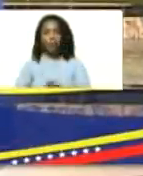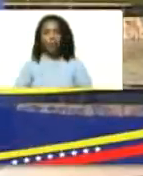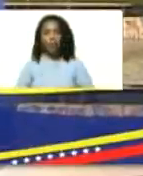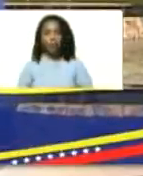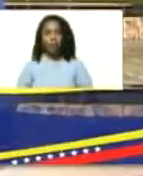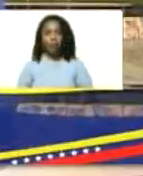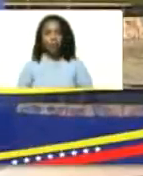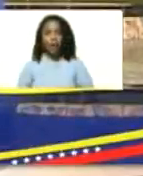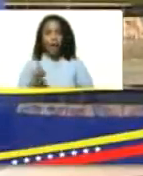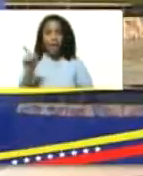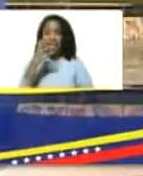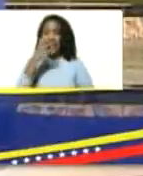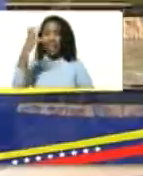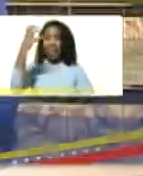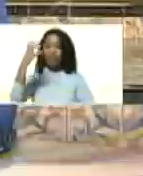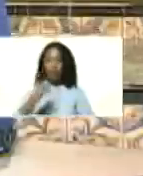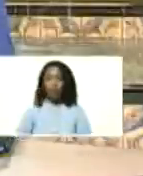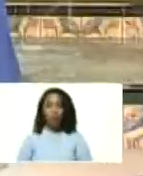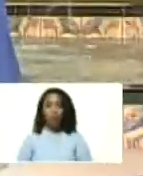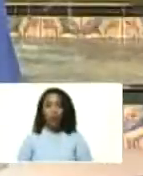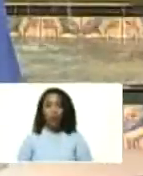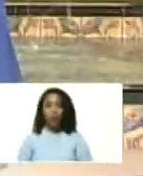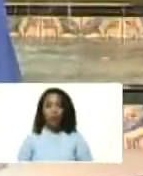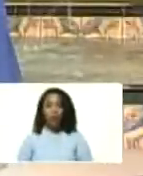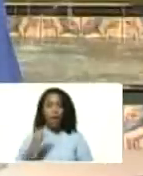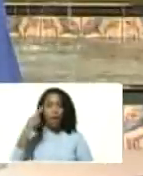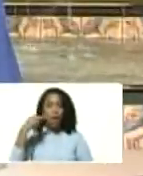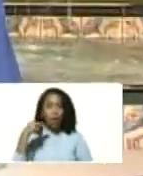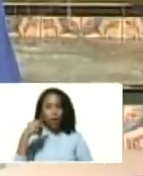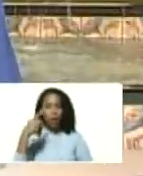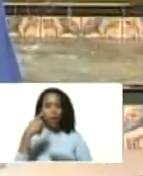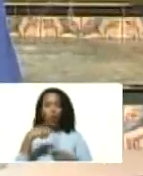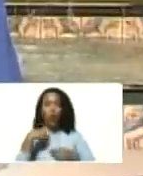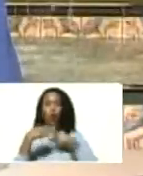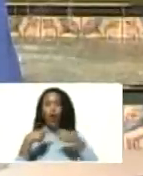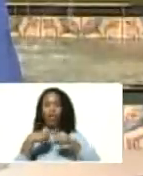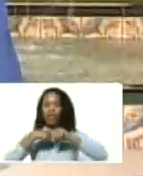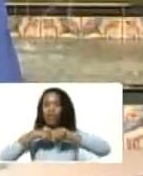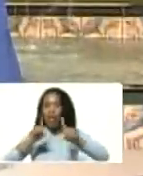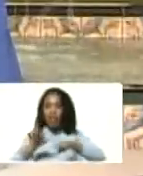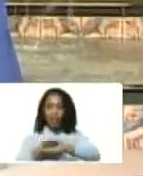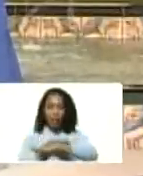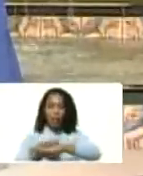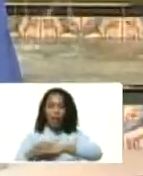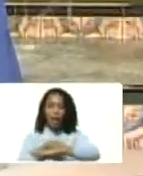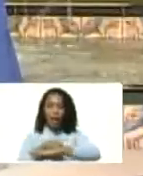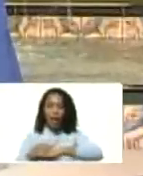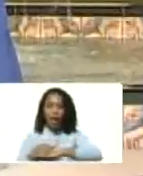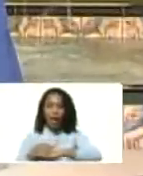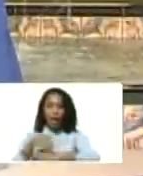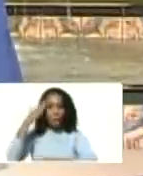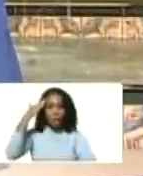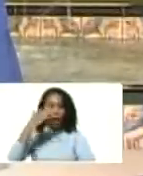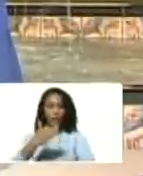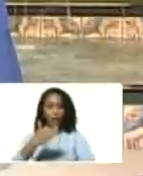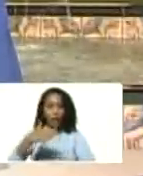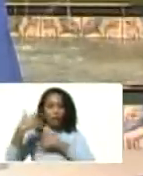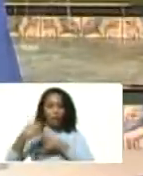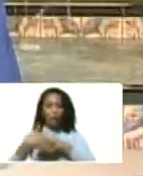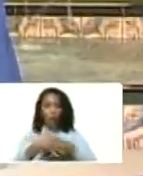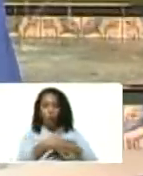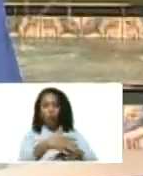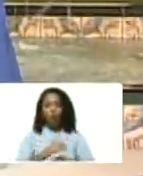fue el grito de los mulatos de los ambos de los mestizos de los soldados patriotas